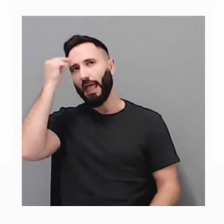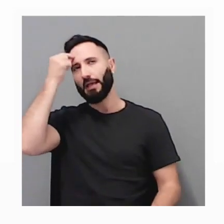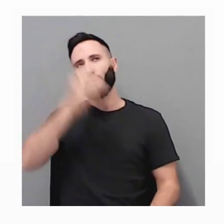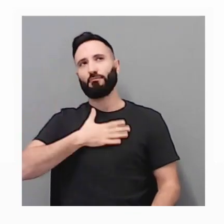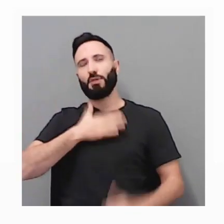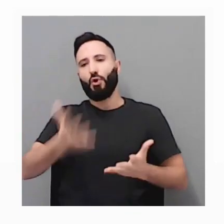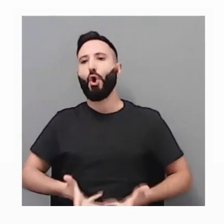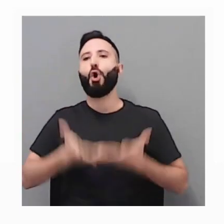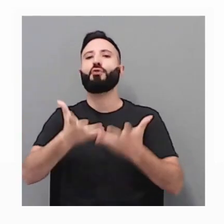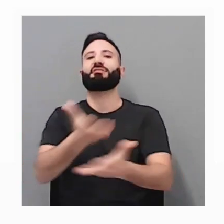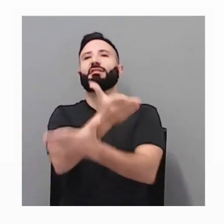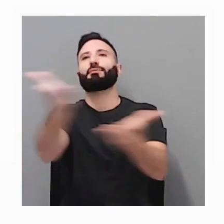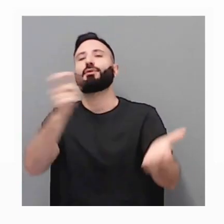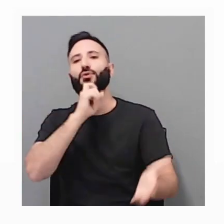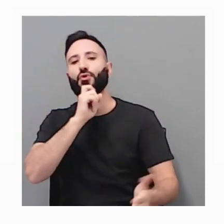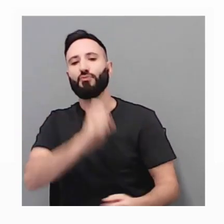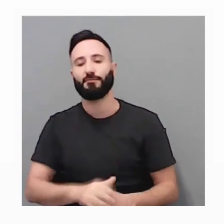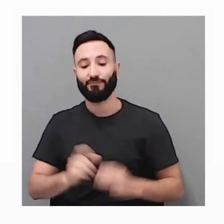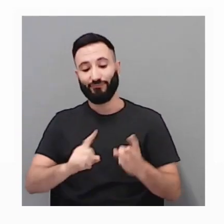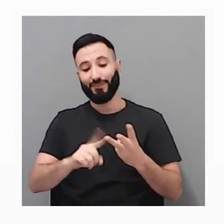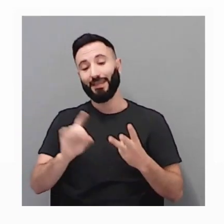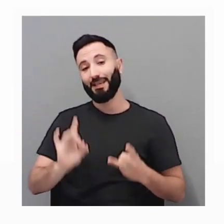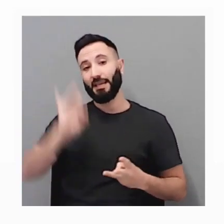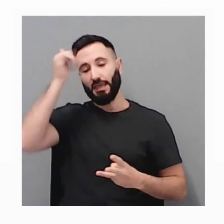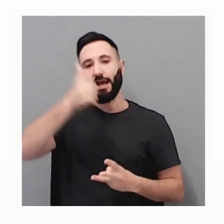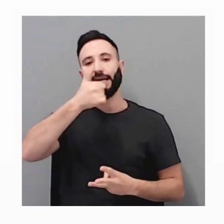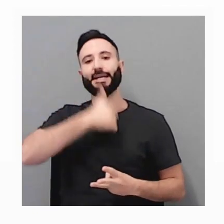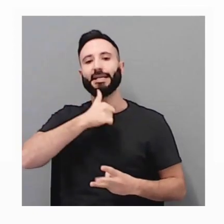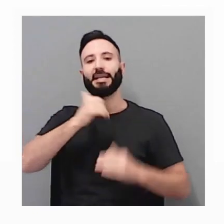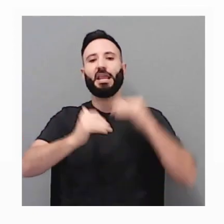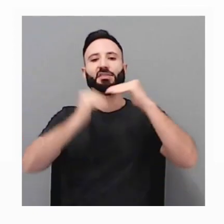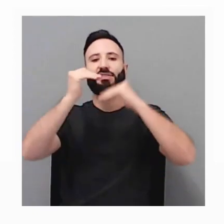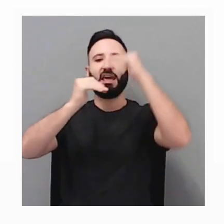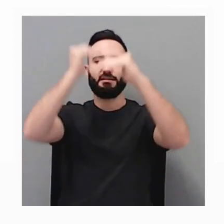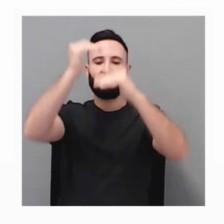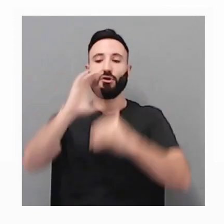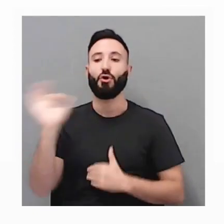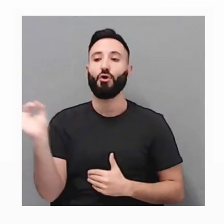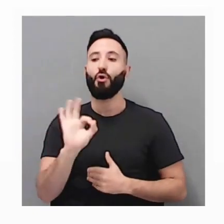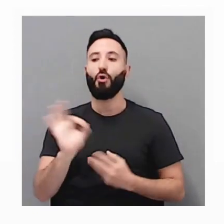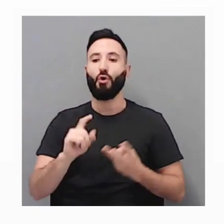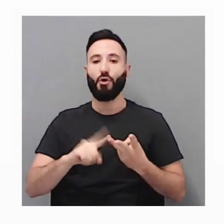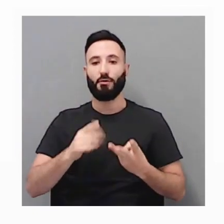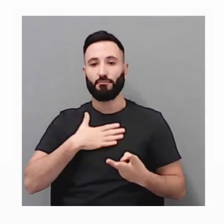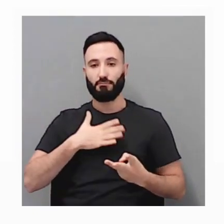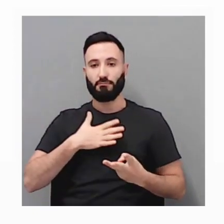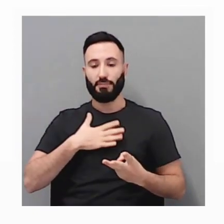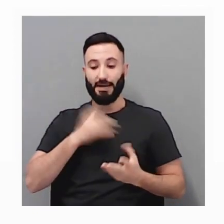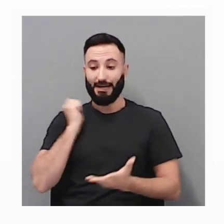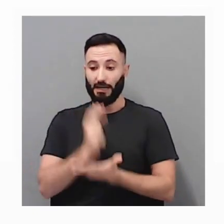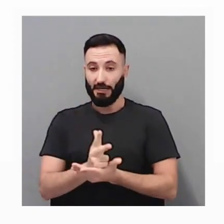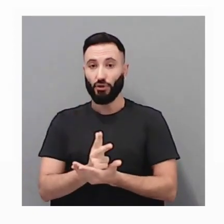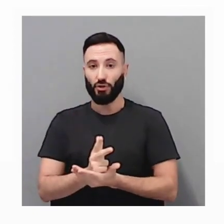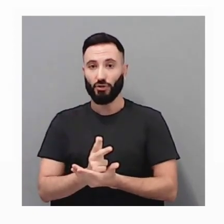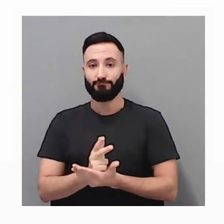los otros. La idea de resiliencia, para mirar nuestros retos,